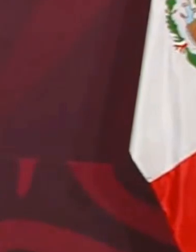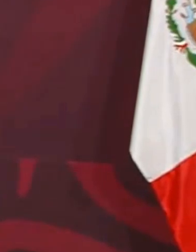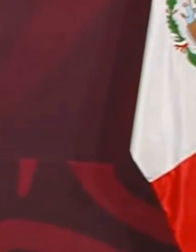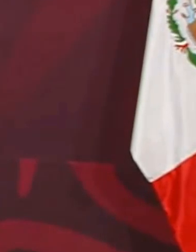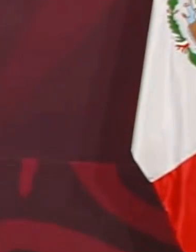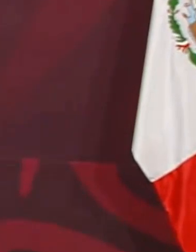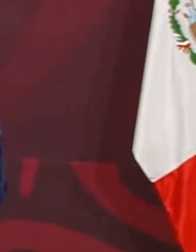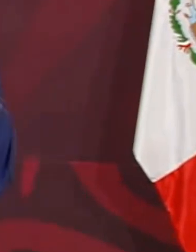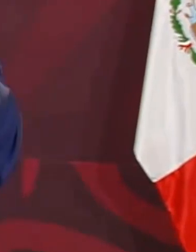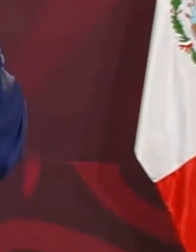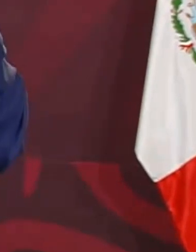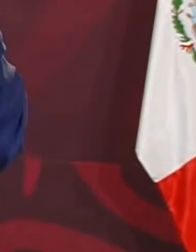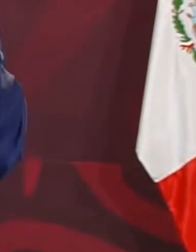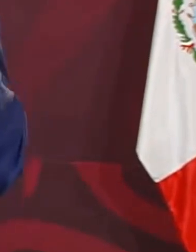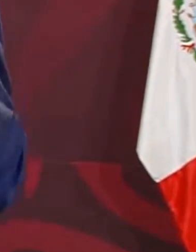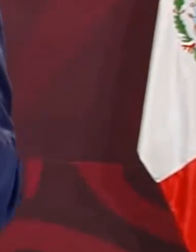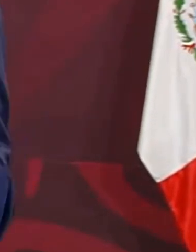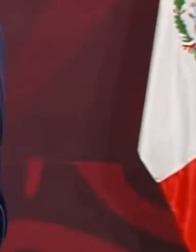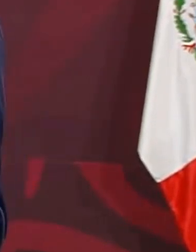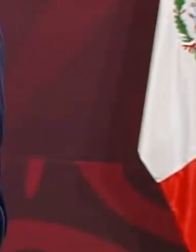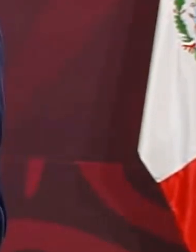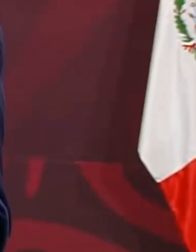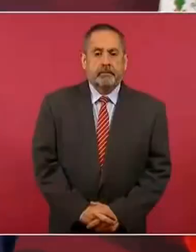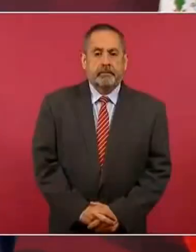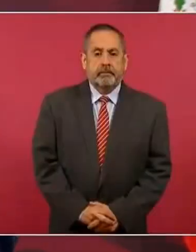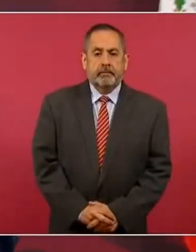el gobierno estaba ensimismado